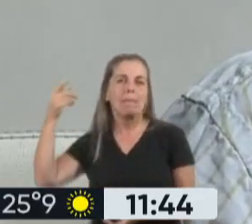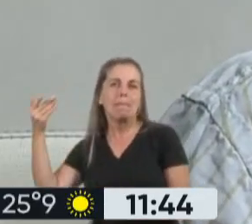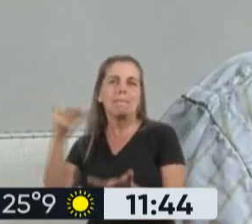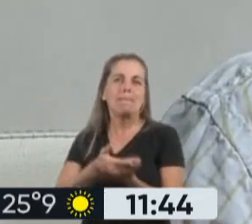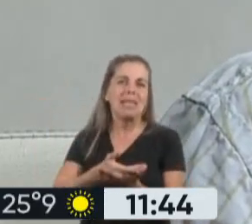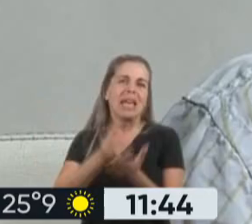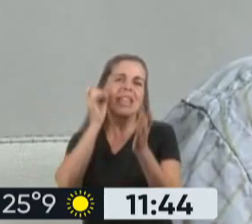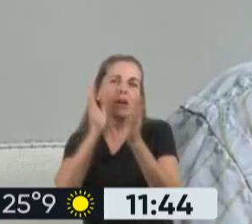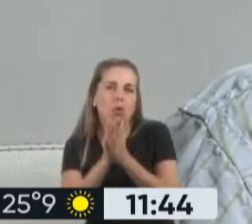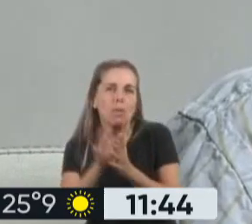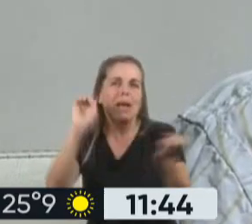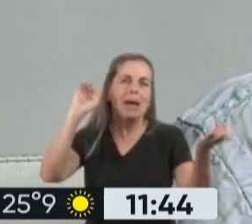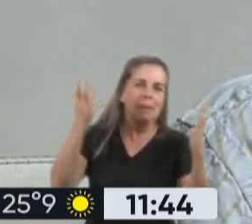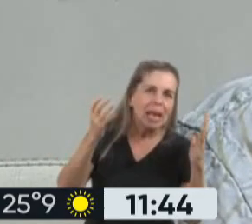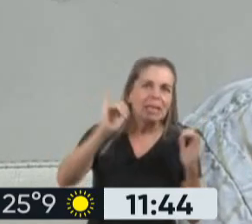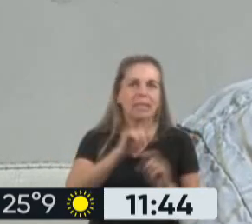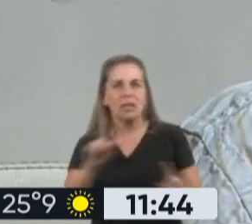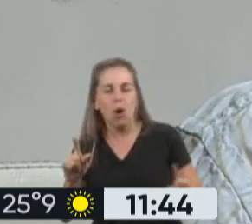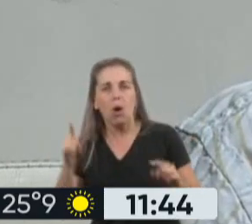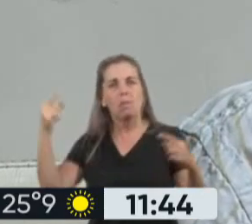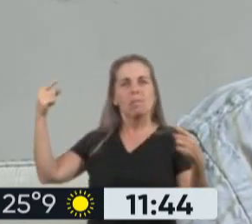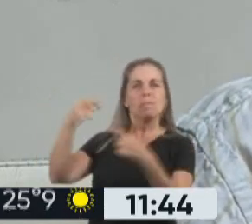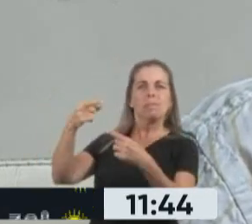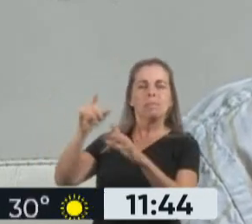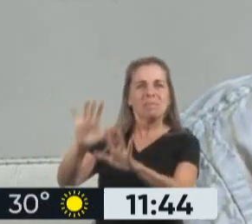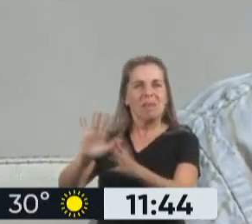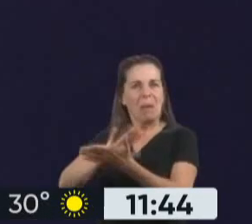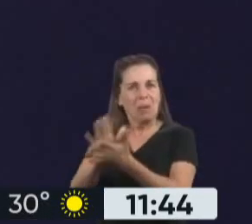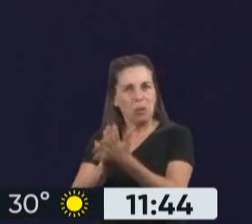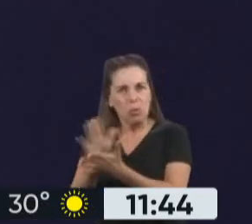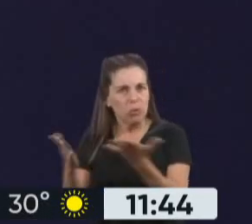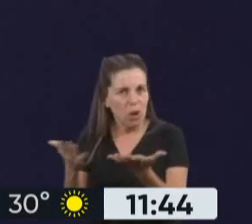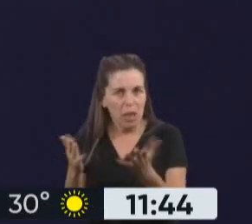podemos decir que la crisis Milei-Sánchez ya está terminada con esto.